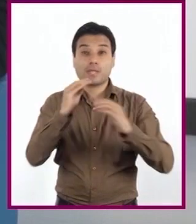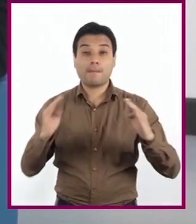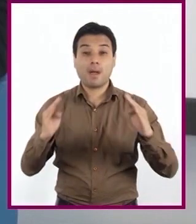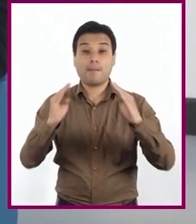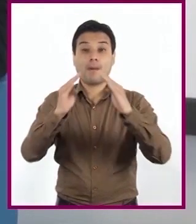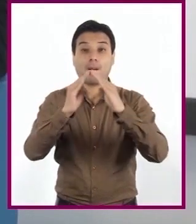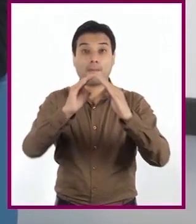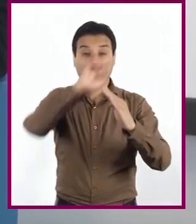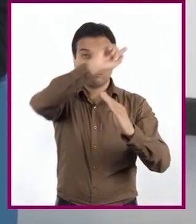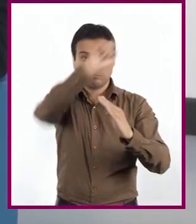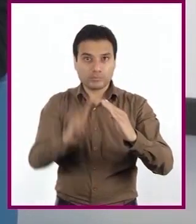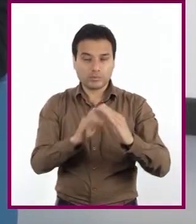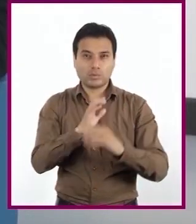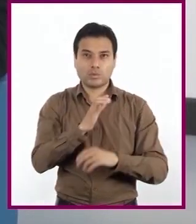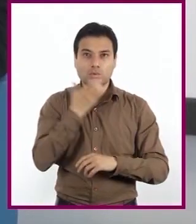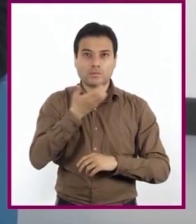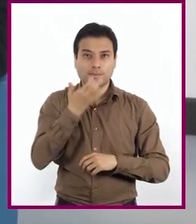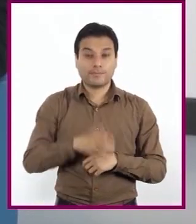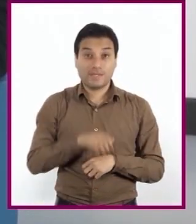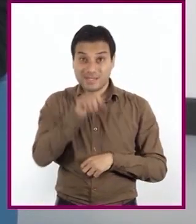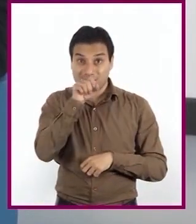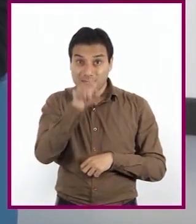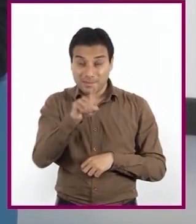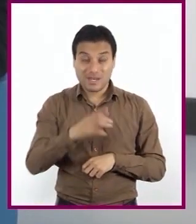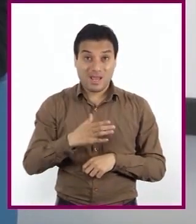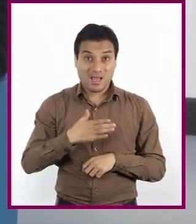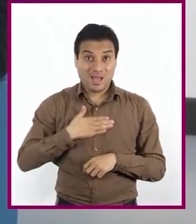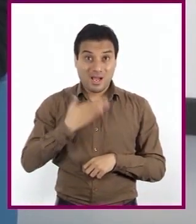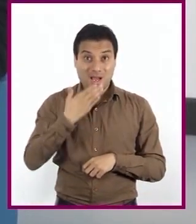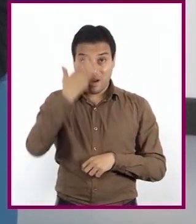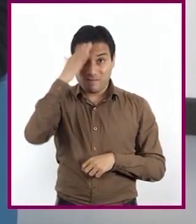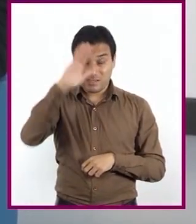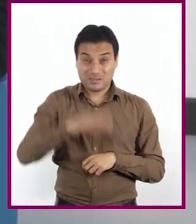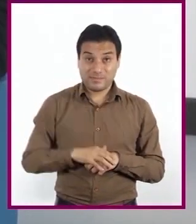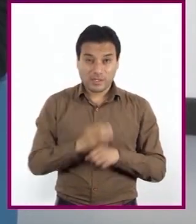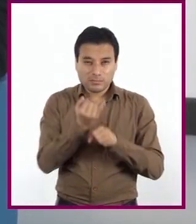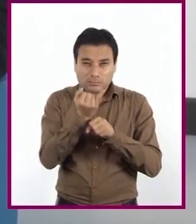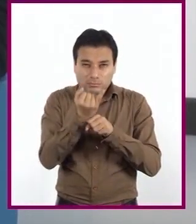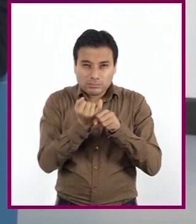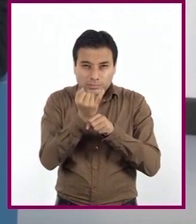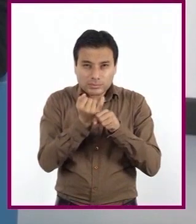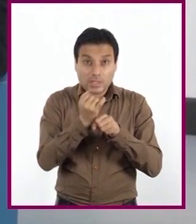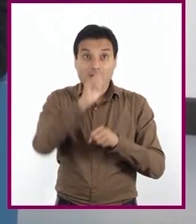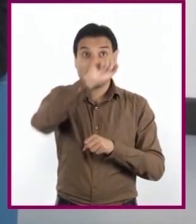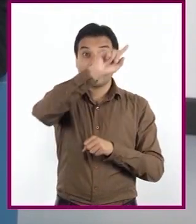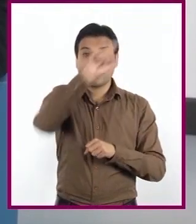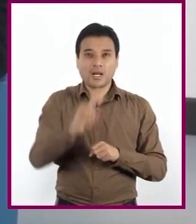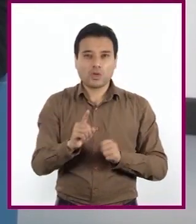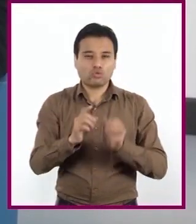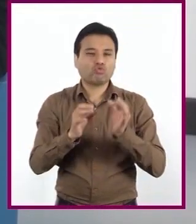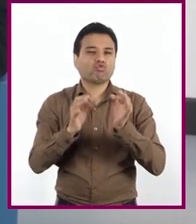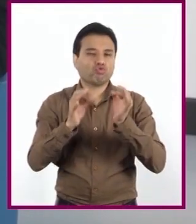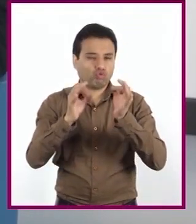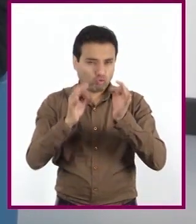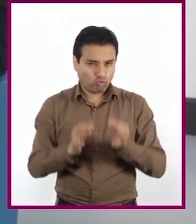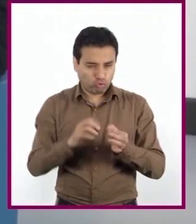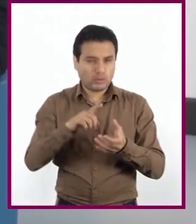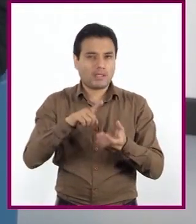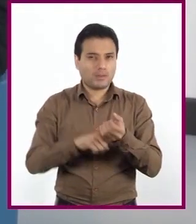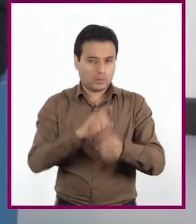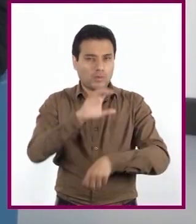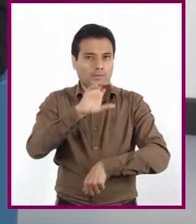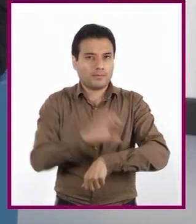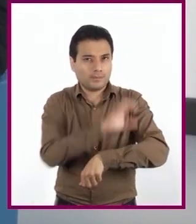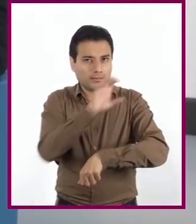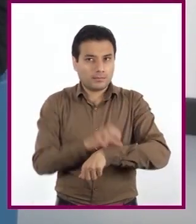es todo. Parece ser que los árabes son los primeros que suponen que los rayos son descargas eléctricas, y eso fue